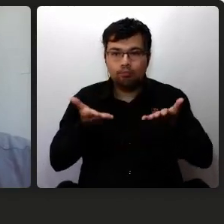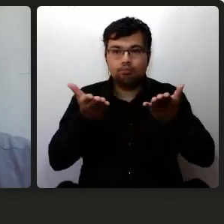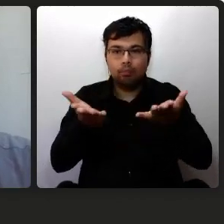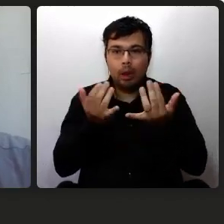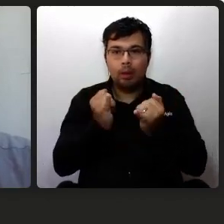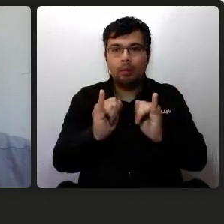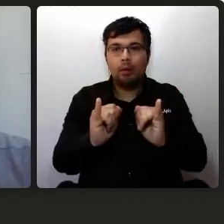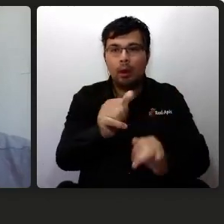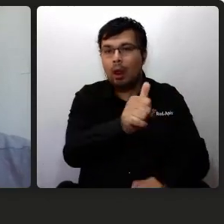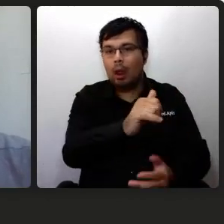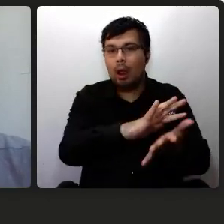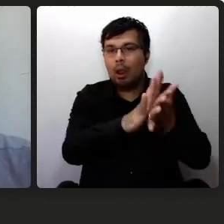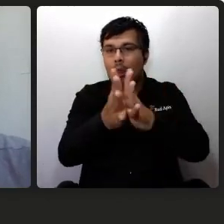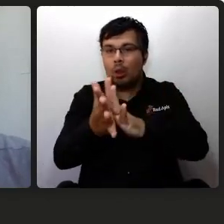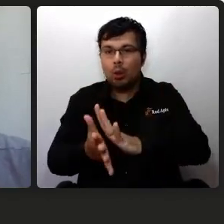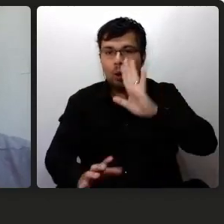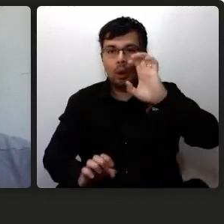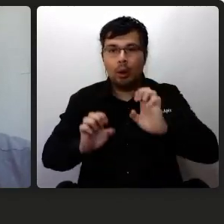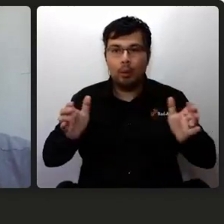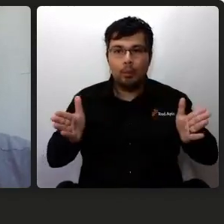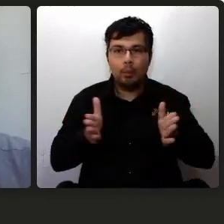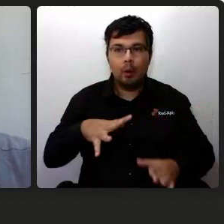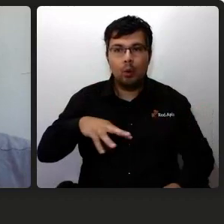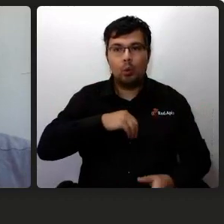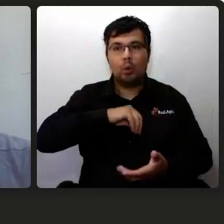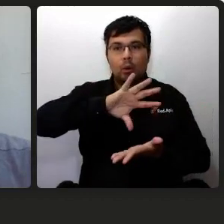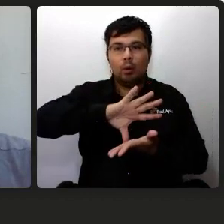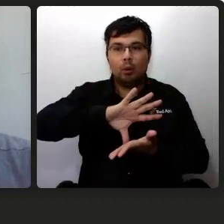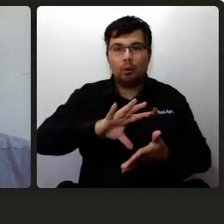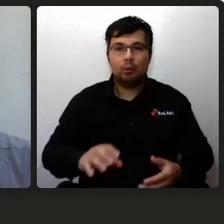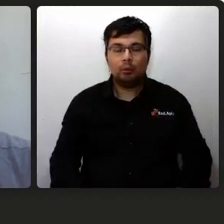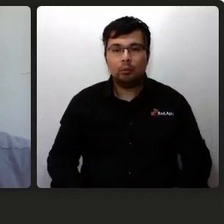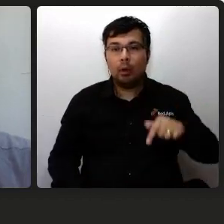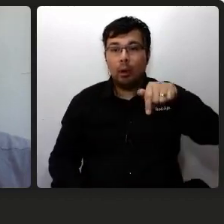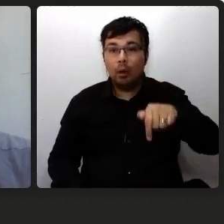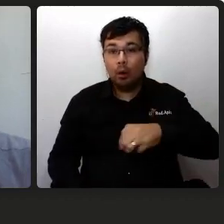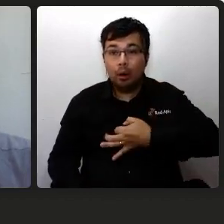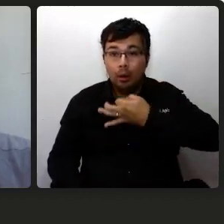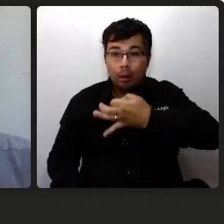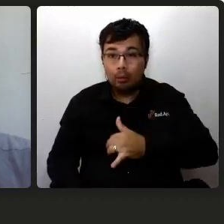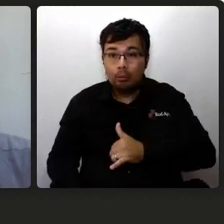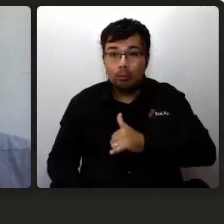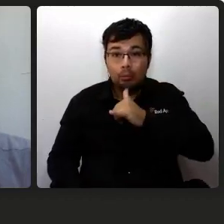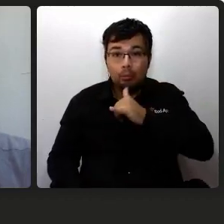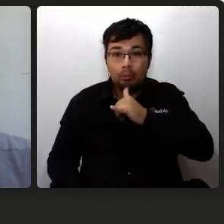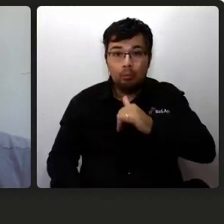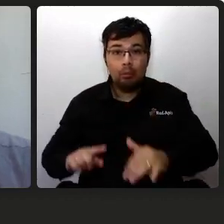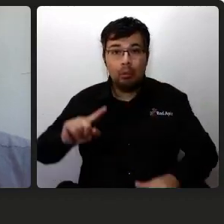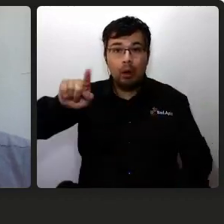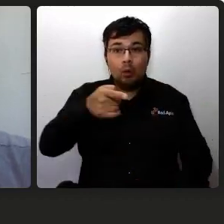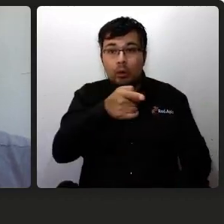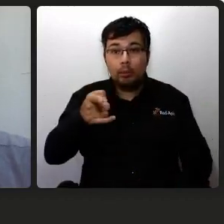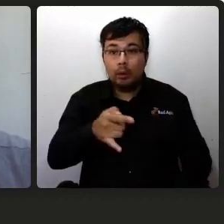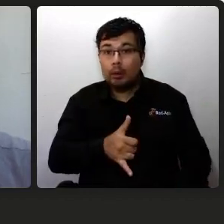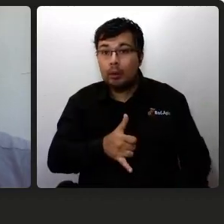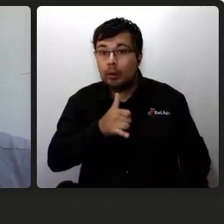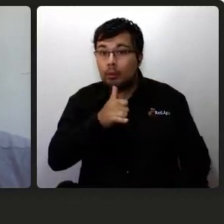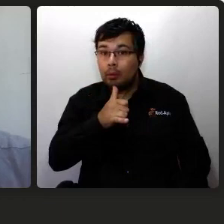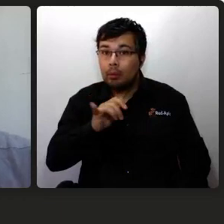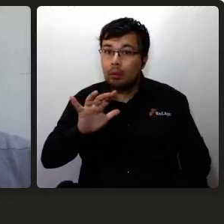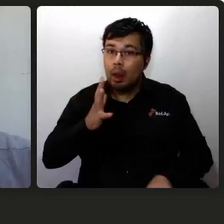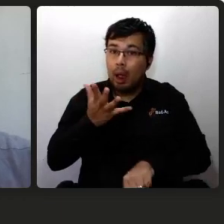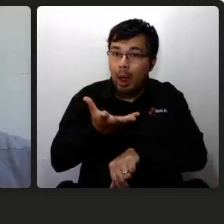nuestro país. Por lo pronto, por interno me comentan, pero que no es confirmado, posiblemente tenemos un bonus track la próxima semana. Obviamente de